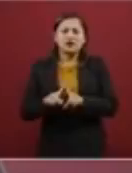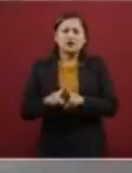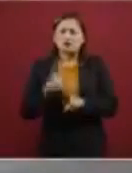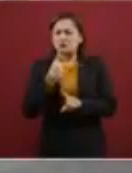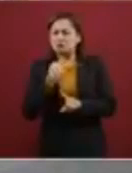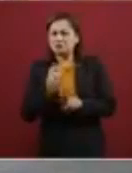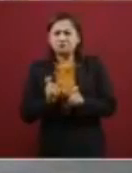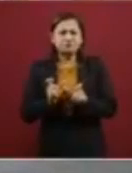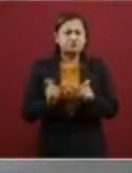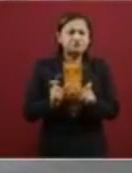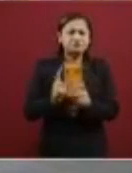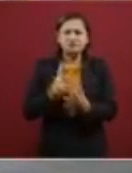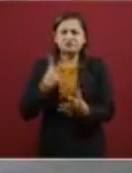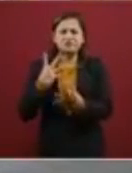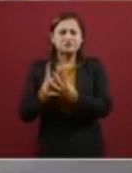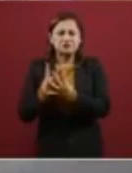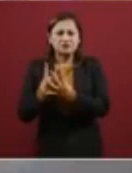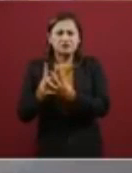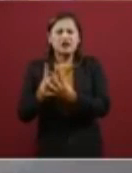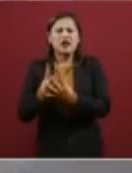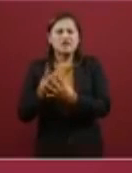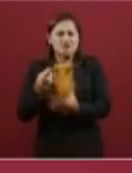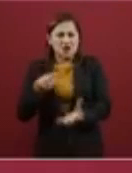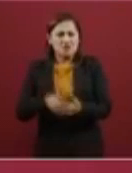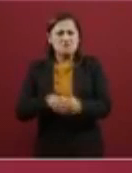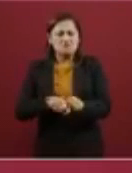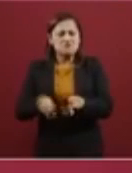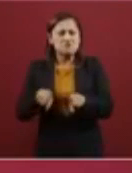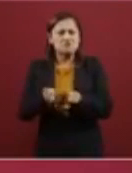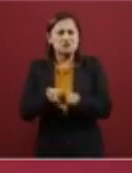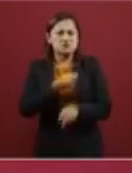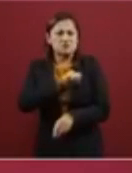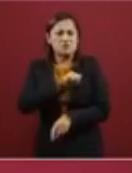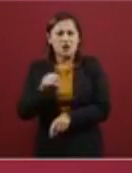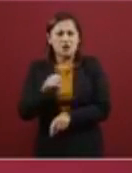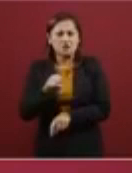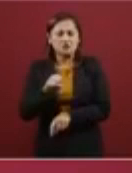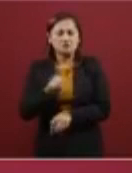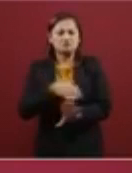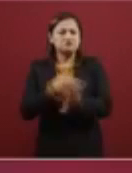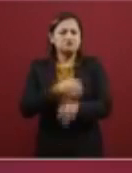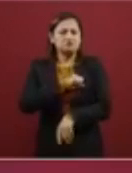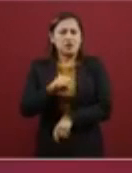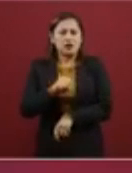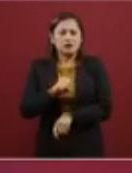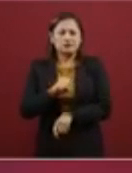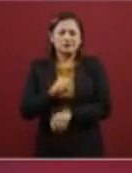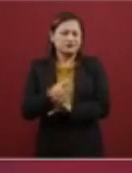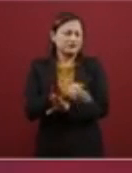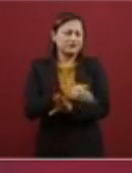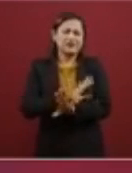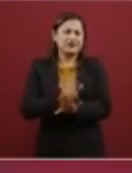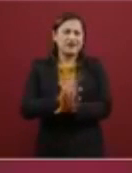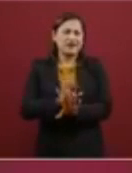cárceles, queriendo enfrentar la violencia con la violencia. Ya esa política no se continúa. Ahora estamos atendiendo a